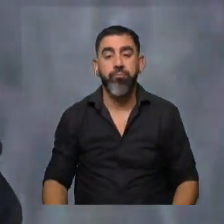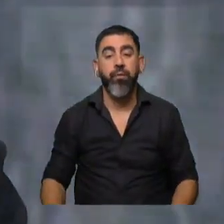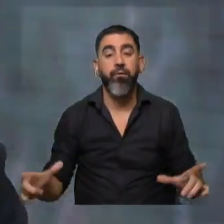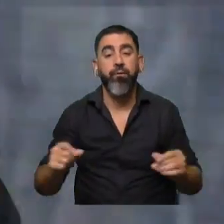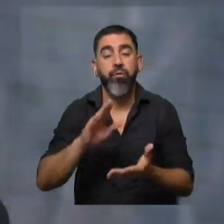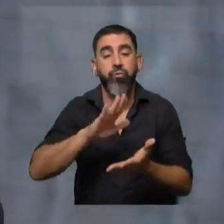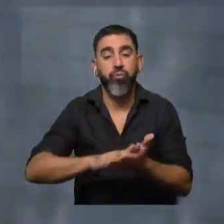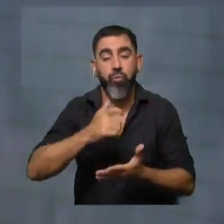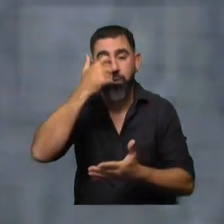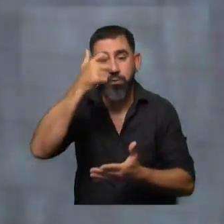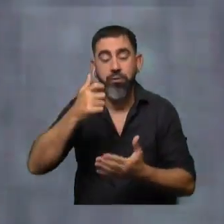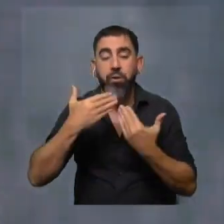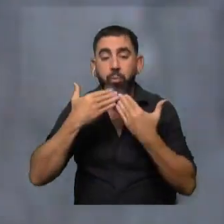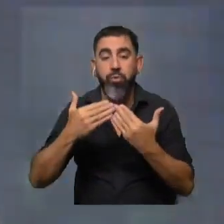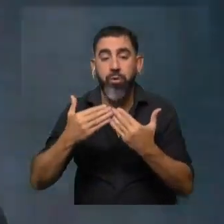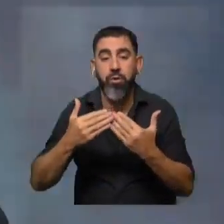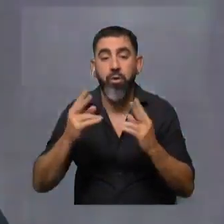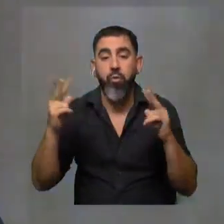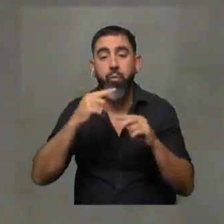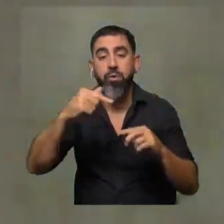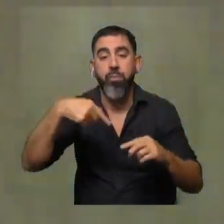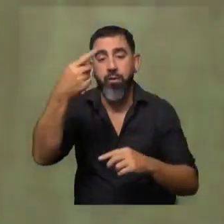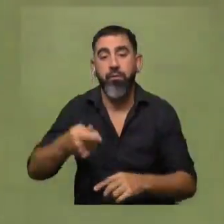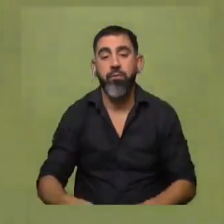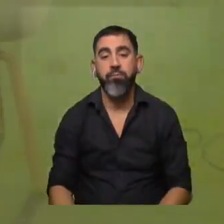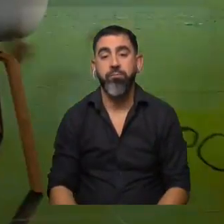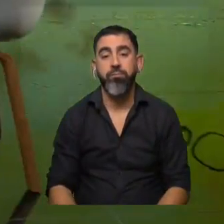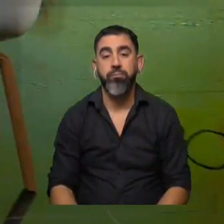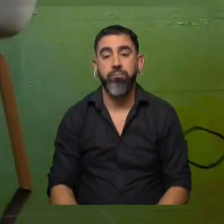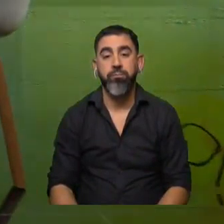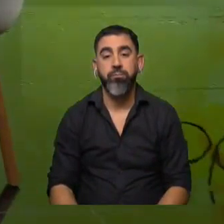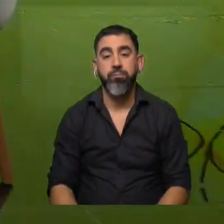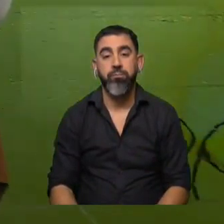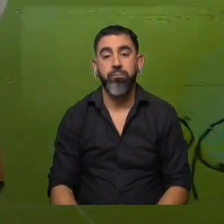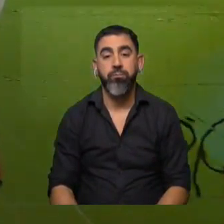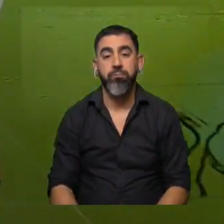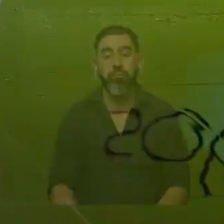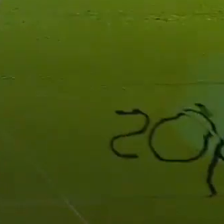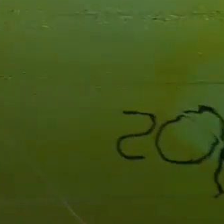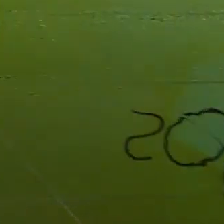Cerramos, nos fuimos de tiempo. Muchas gracias por acompañarnos. Nos vemos la semana que viene.